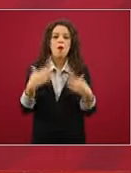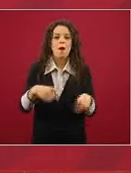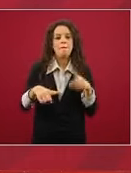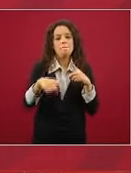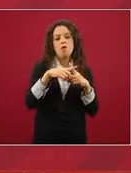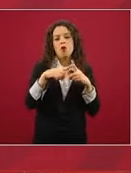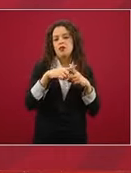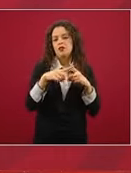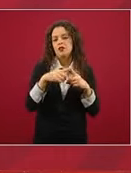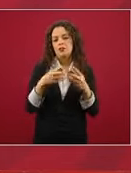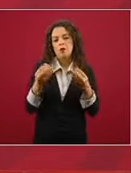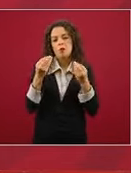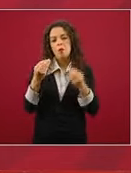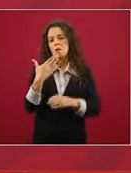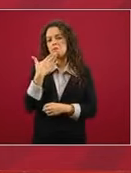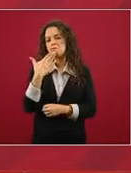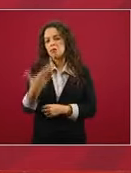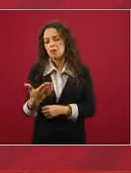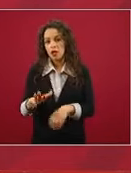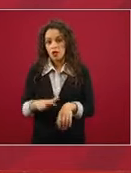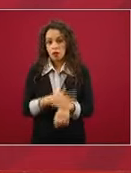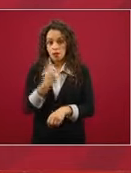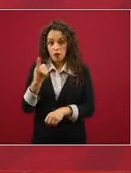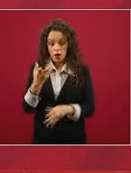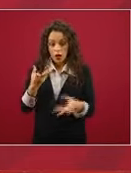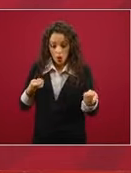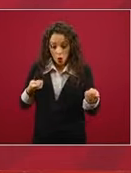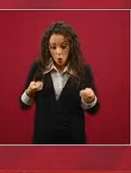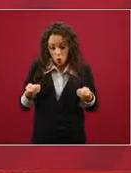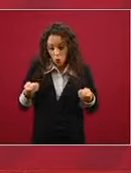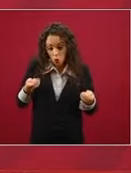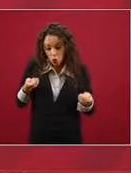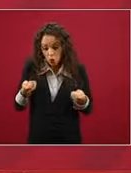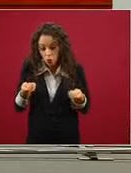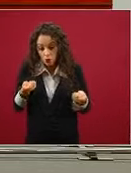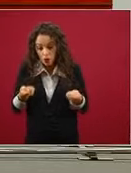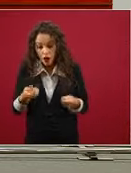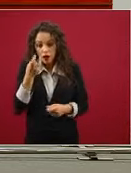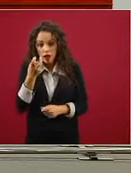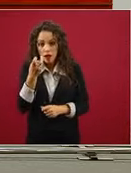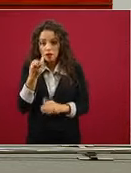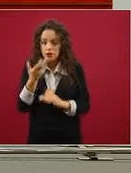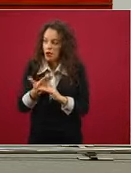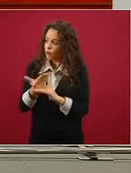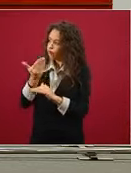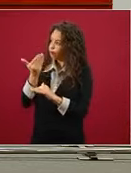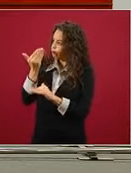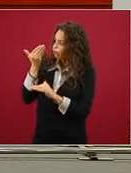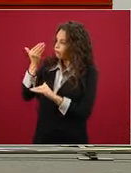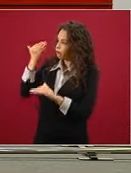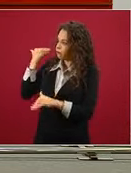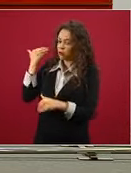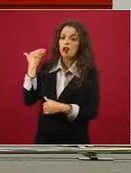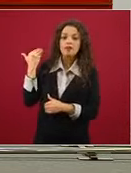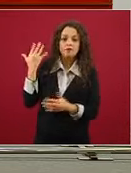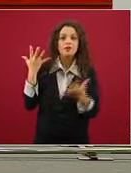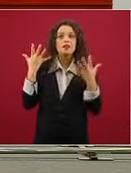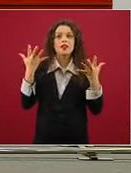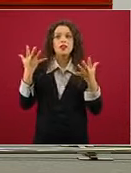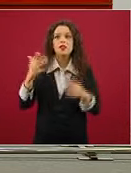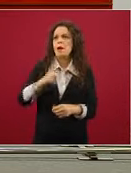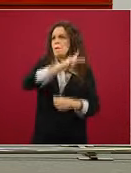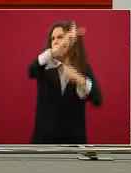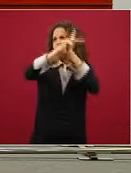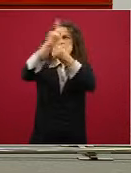porque la autorregulación ha sido un modelo que se ha buscado en otros países. Autorregulación